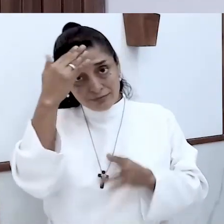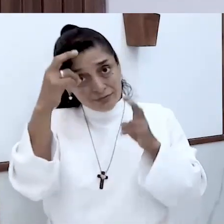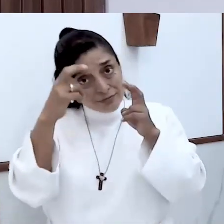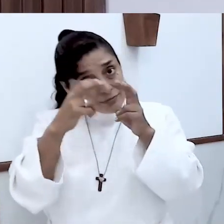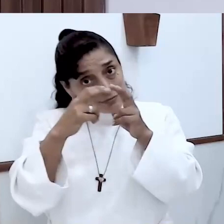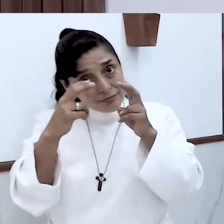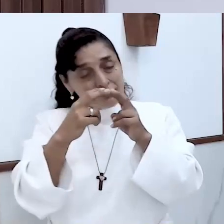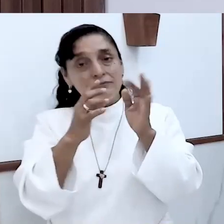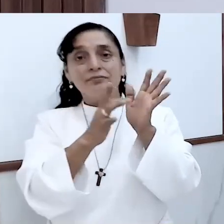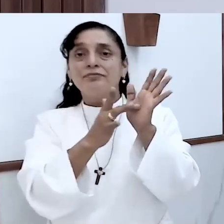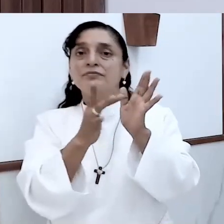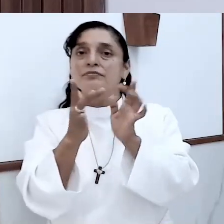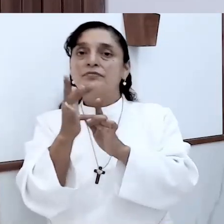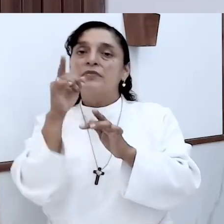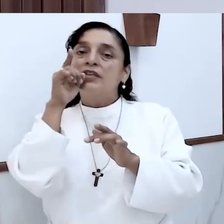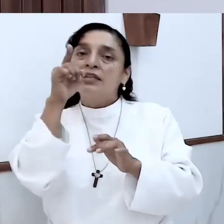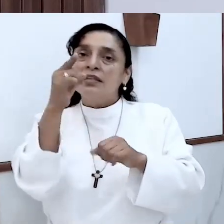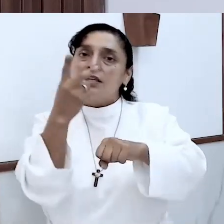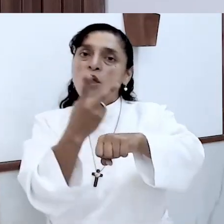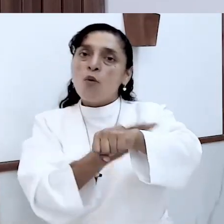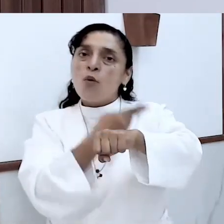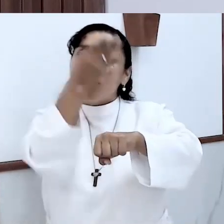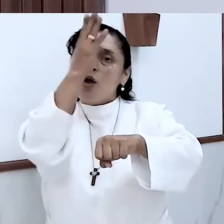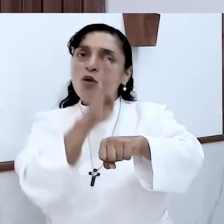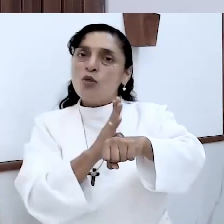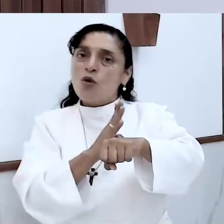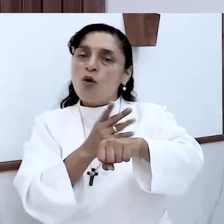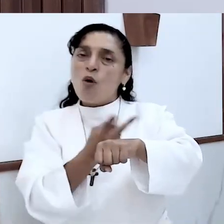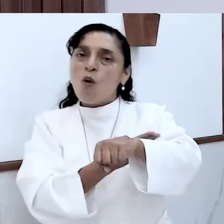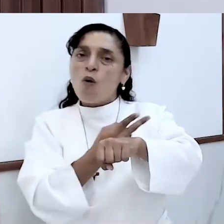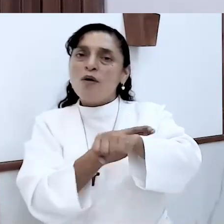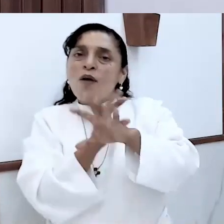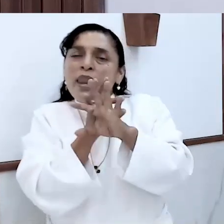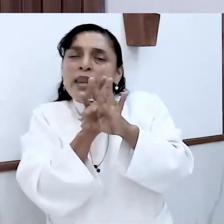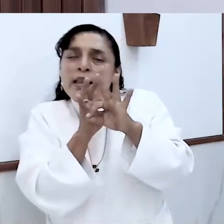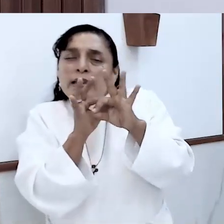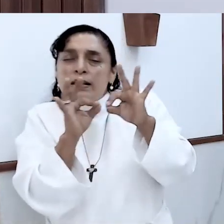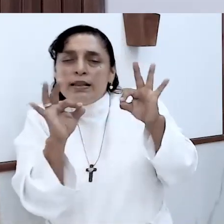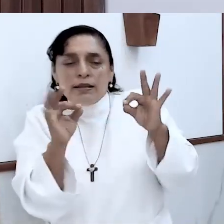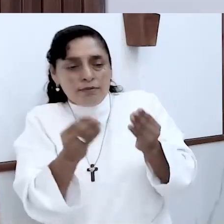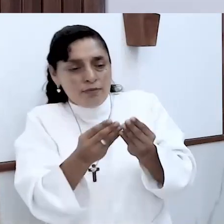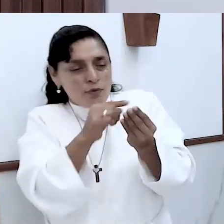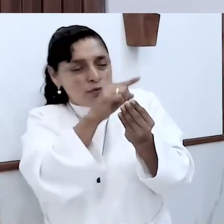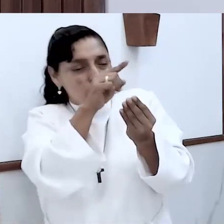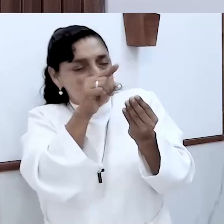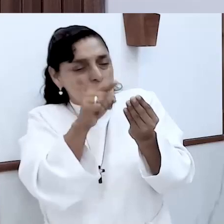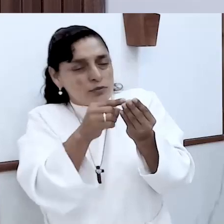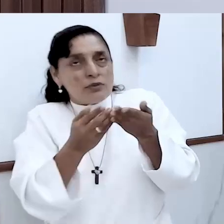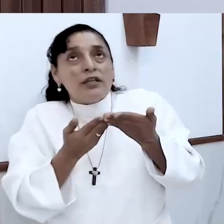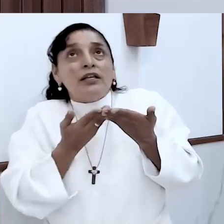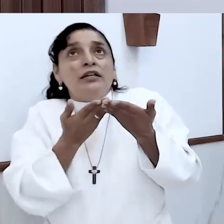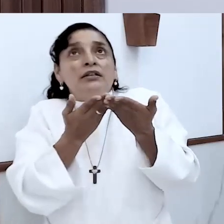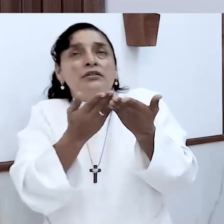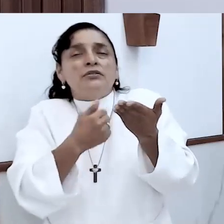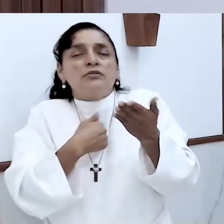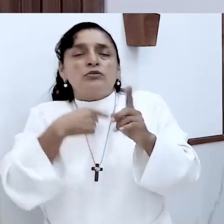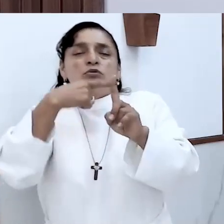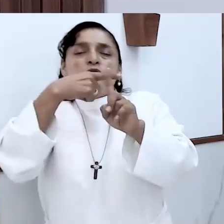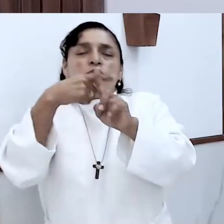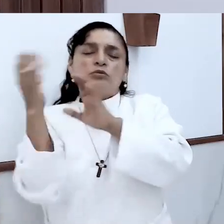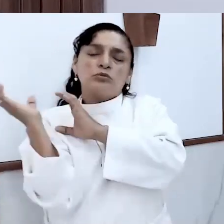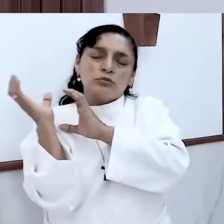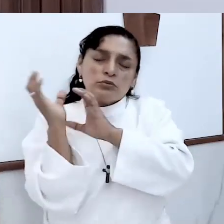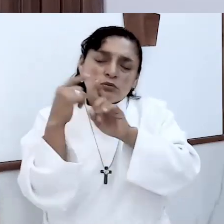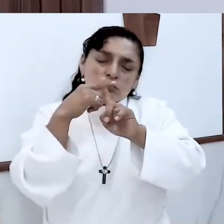que Jesús es el Cordero de Dios, ese Cordero Inmaculado, ese Cordero que se entrega al Padre por nuestra